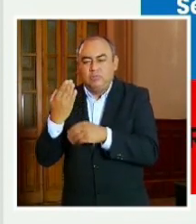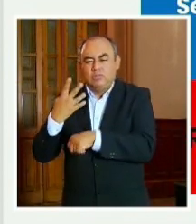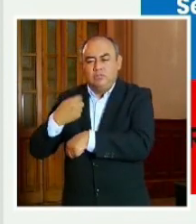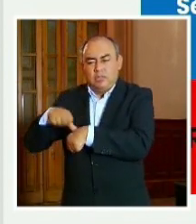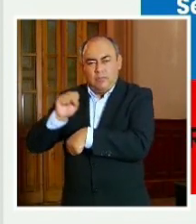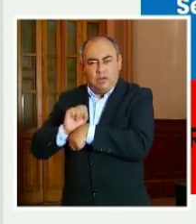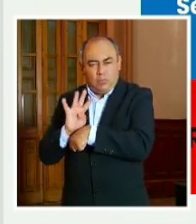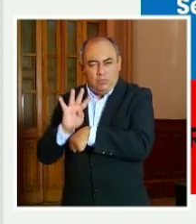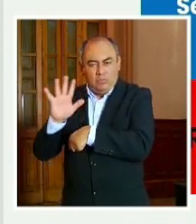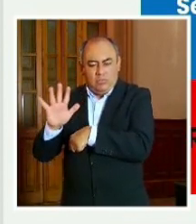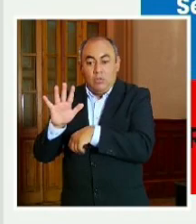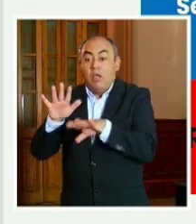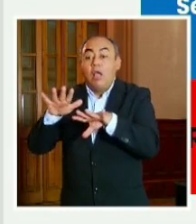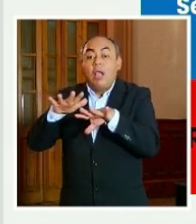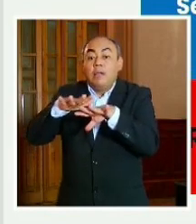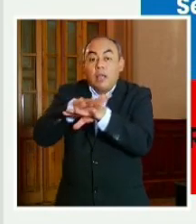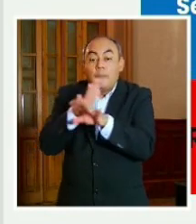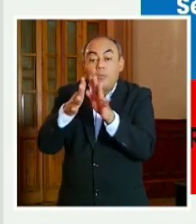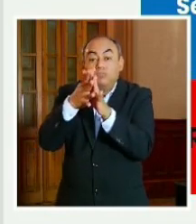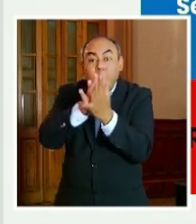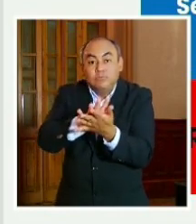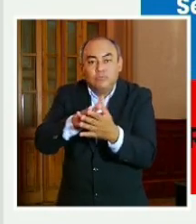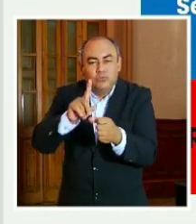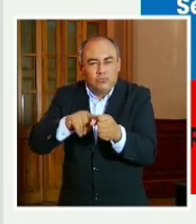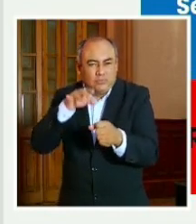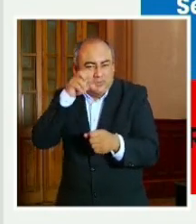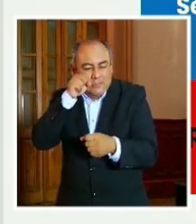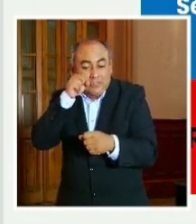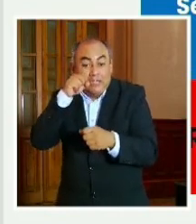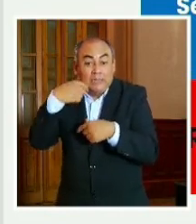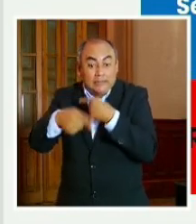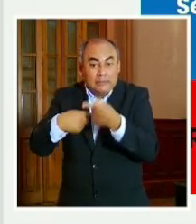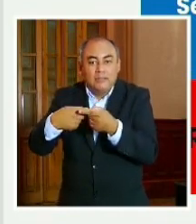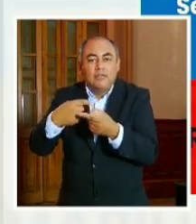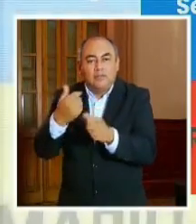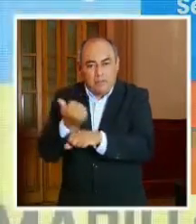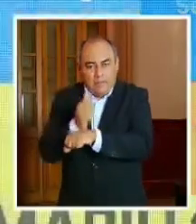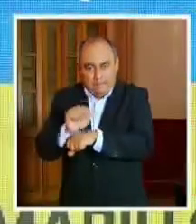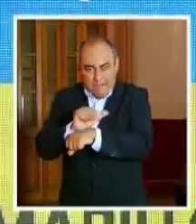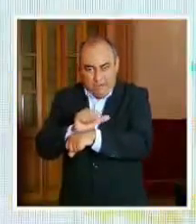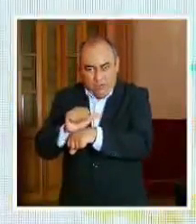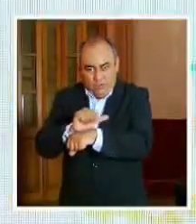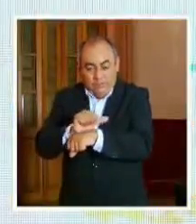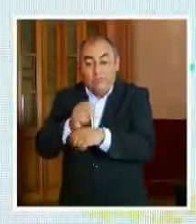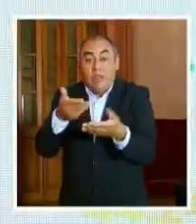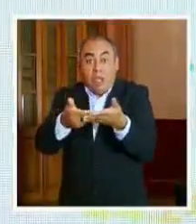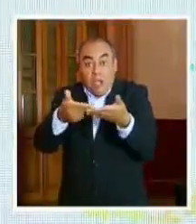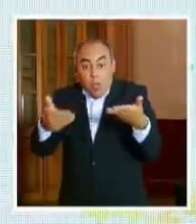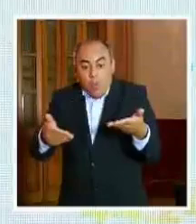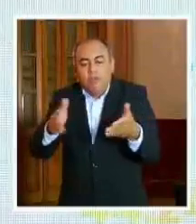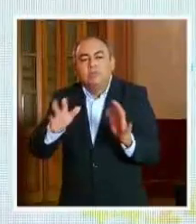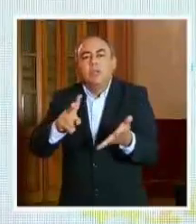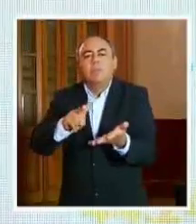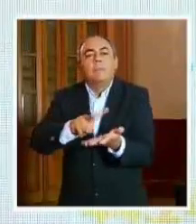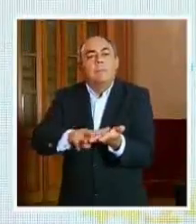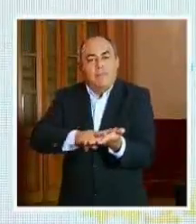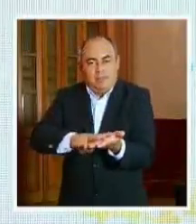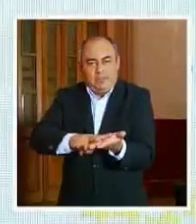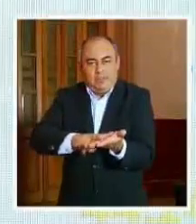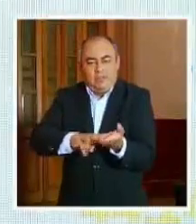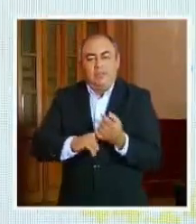se modifica a naranja, luego amarillo, y esta semana ya estamos en verde, derivado de que todos